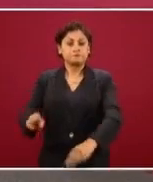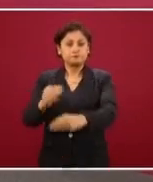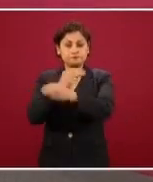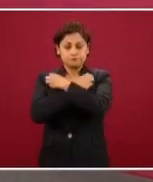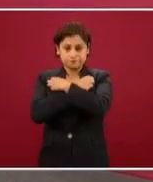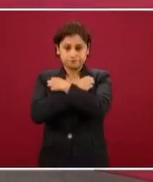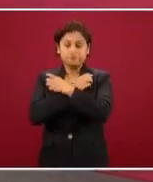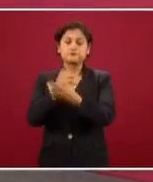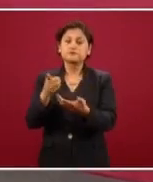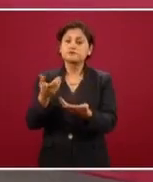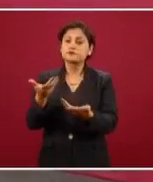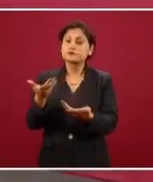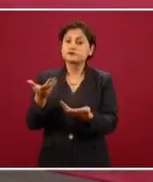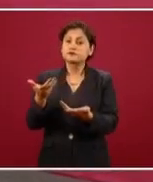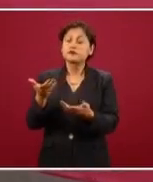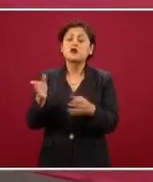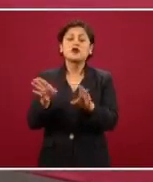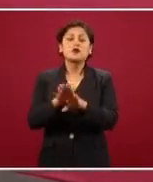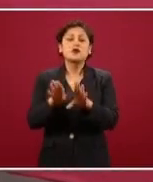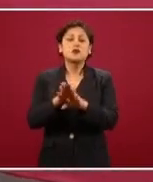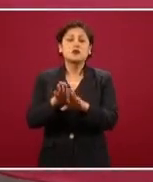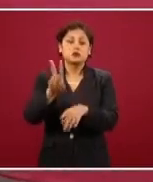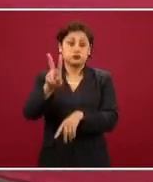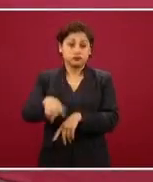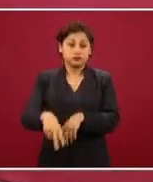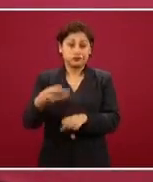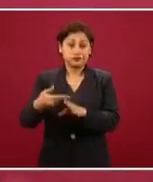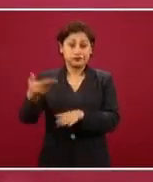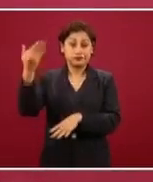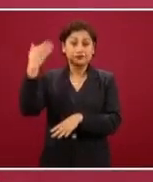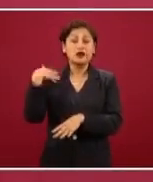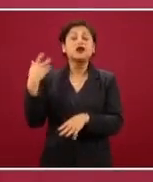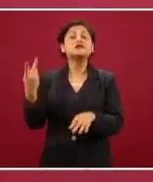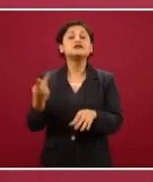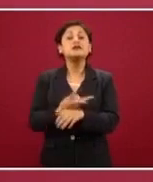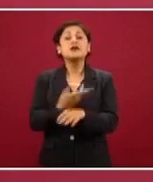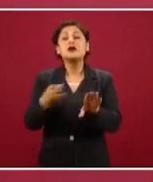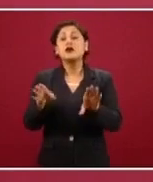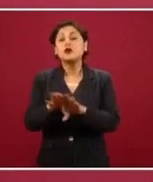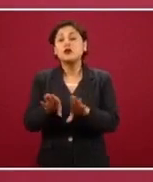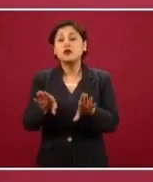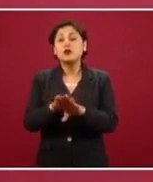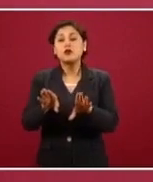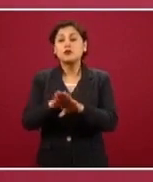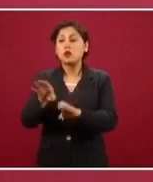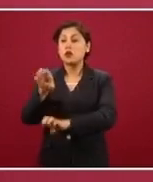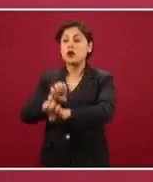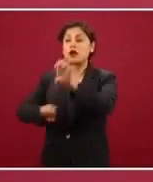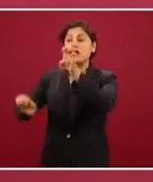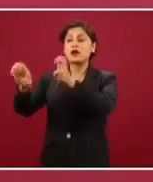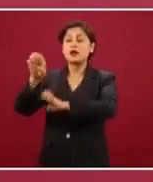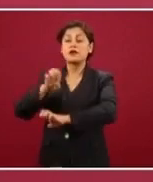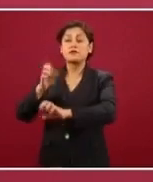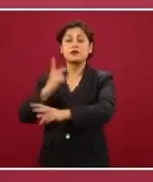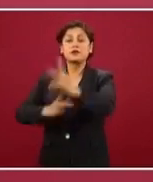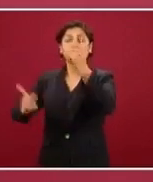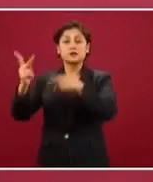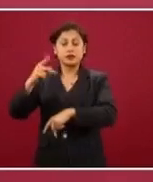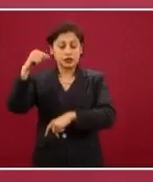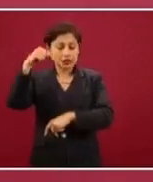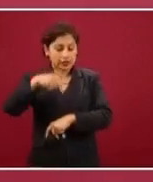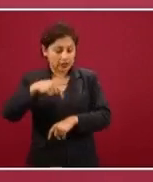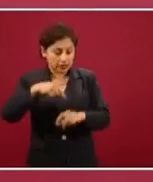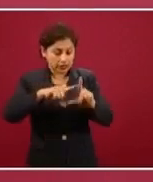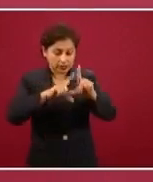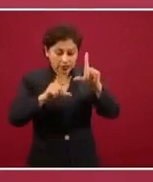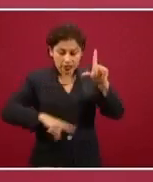Que, ¿qué pasaba antes? Venían y veían a México como tierra de